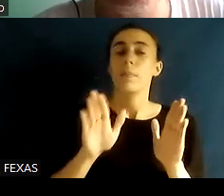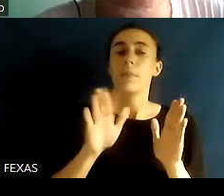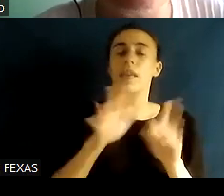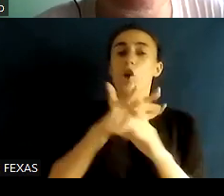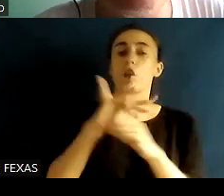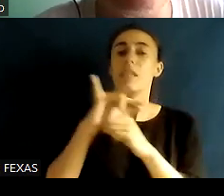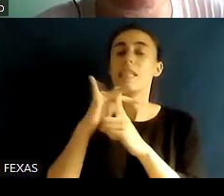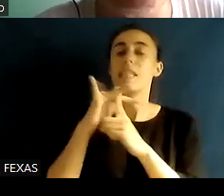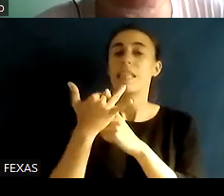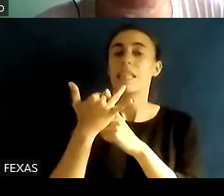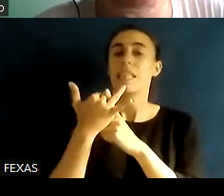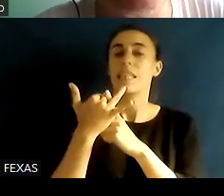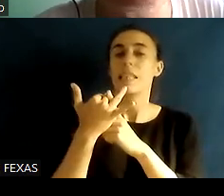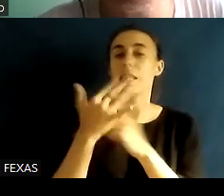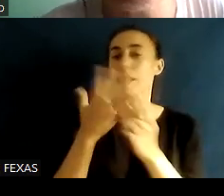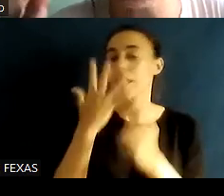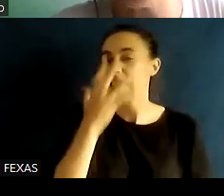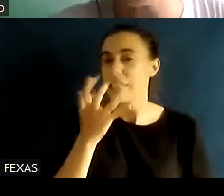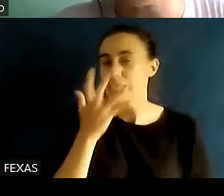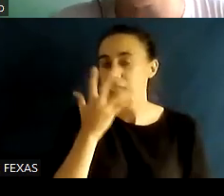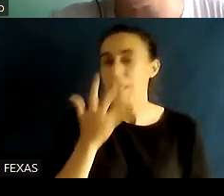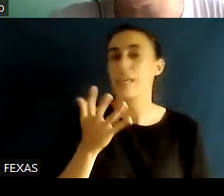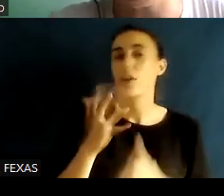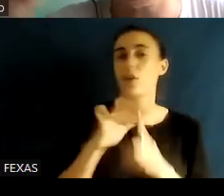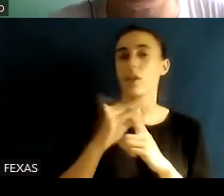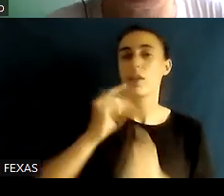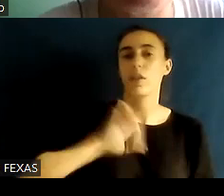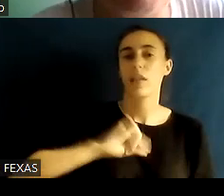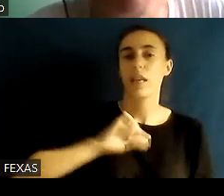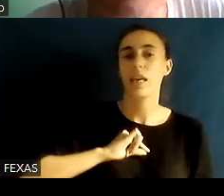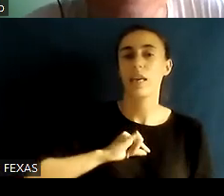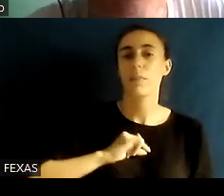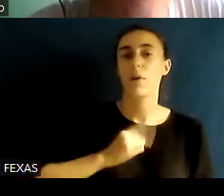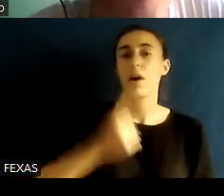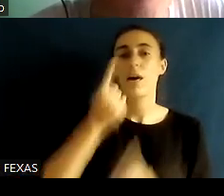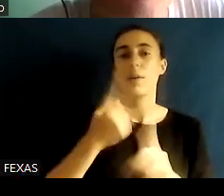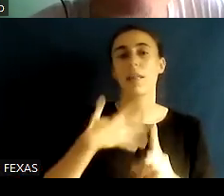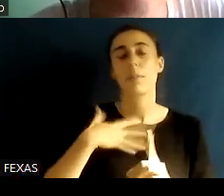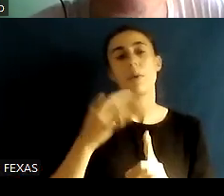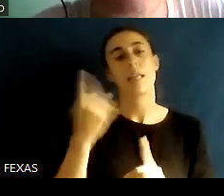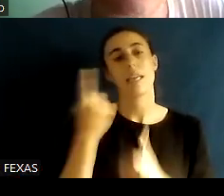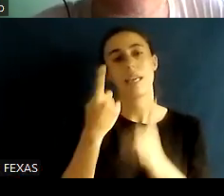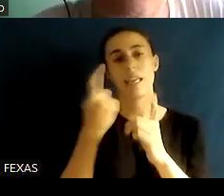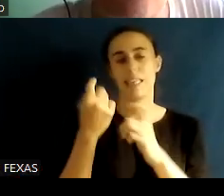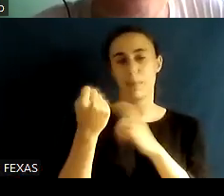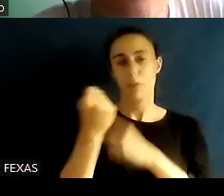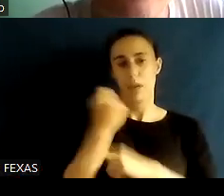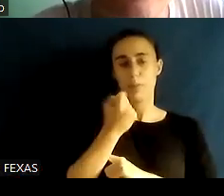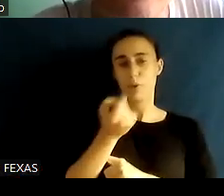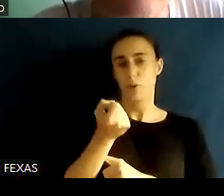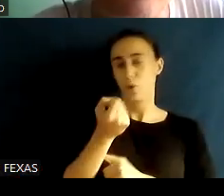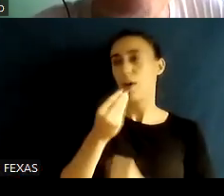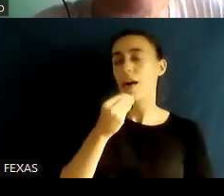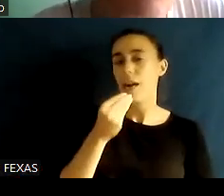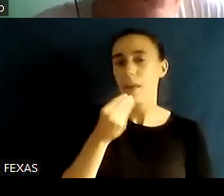tristeza, todos los estados de ánimo, simplemente suplementando determinadas carencias que probablemente tengamos en nuestra alimentación o